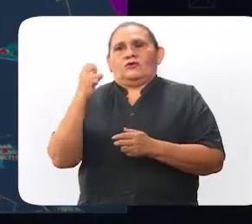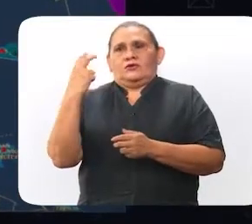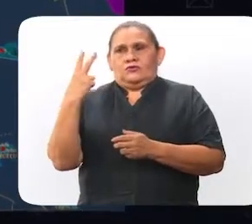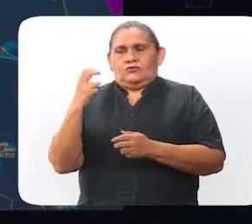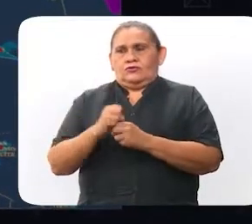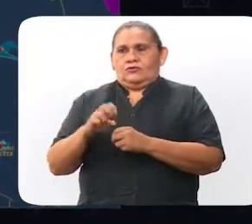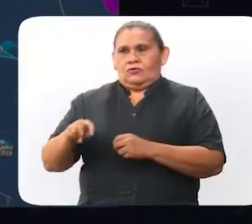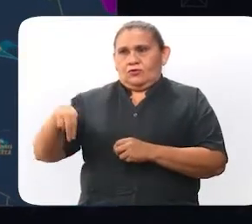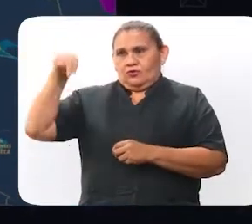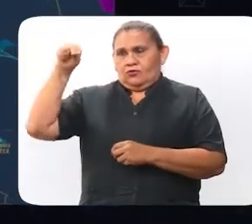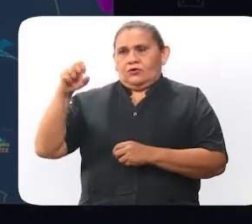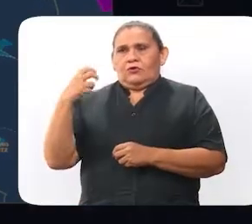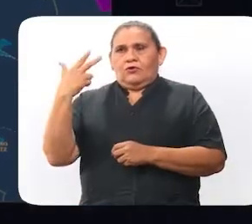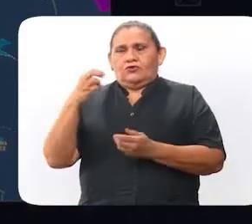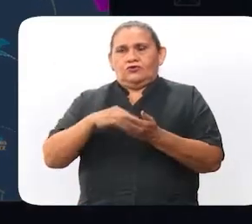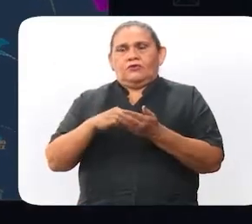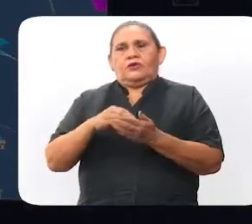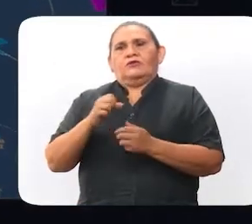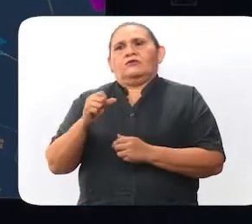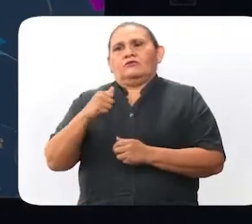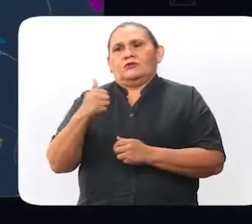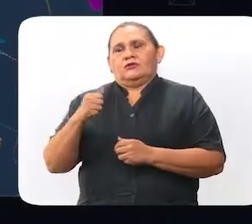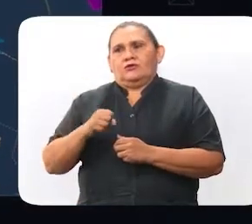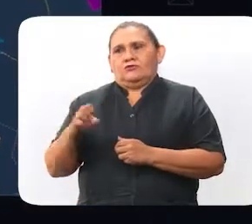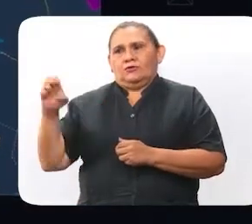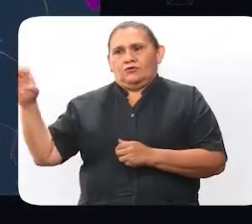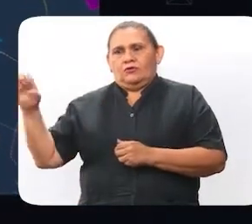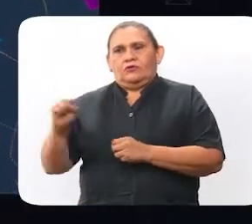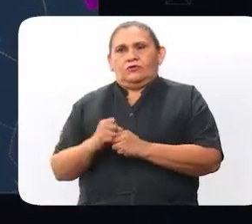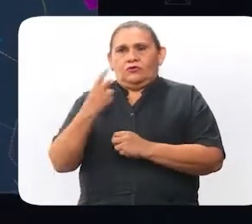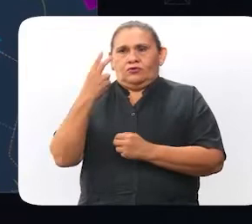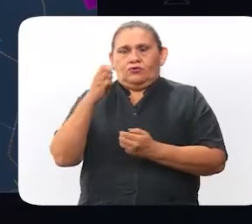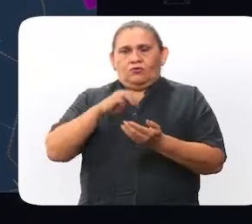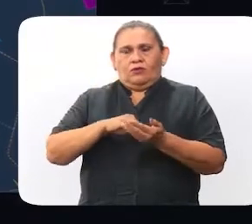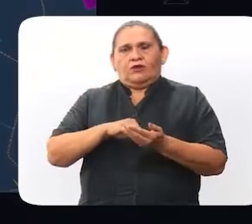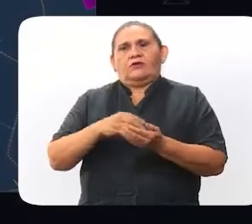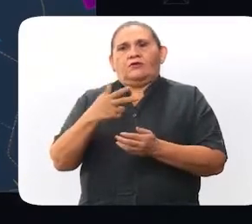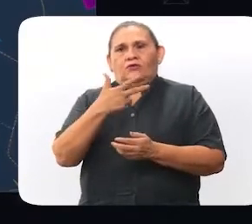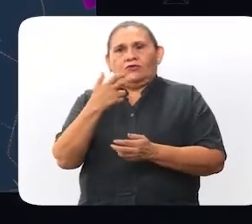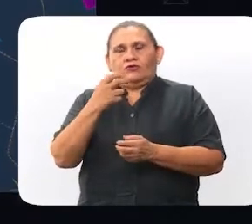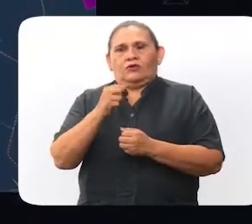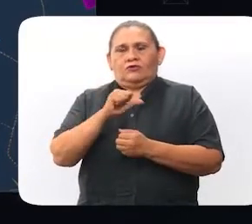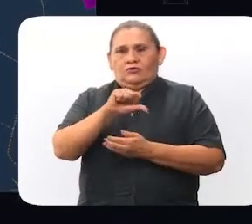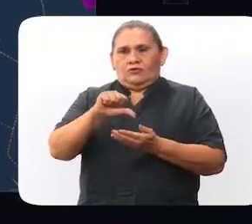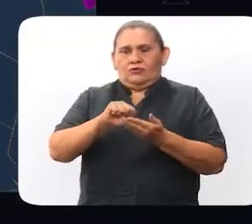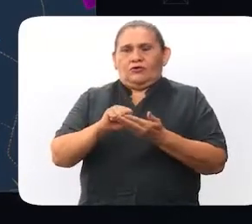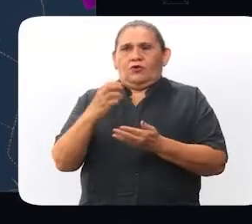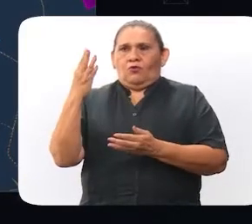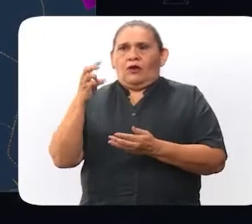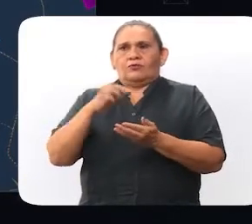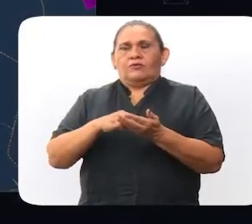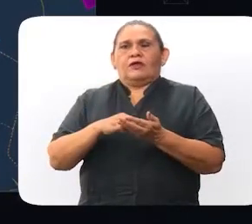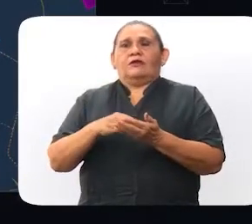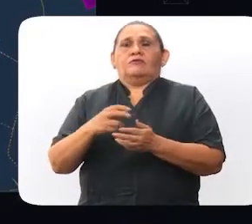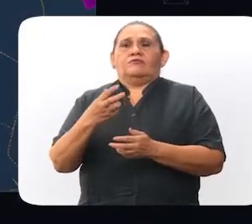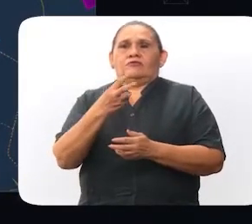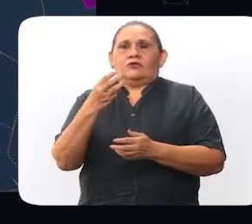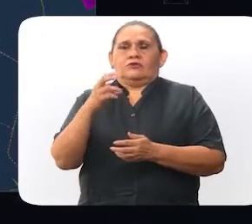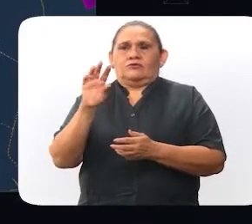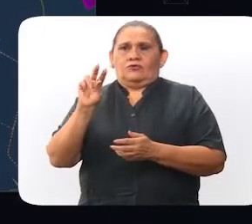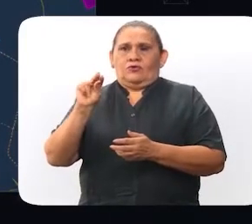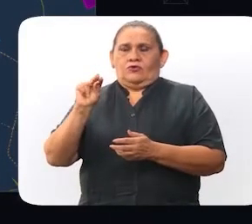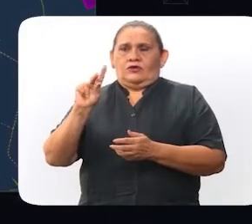norte, 8.068 en la zona oriente, 2.918 en la zona centro, 4.380 en la zona sur